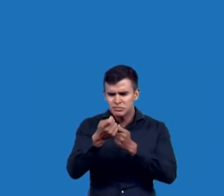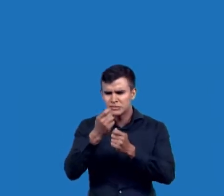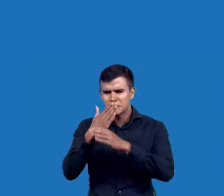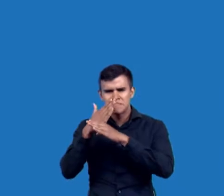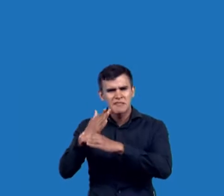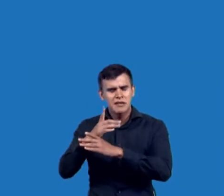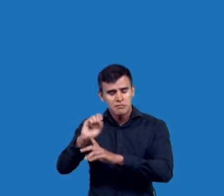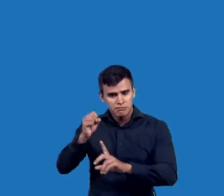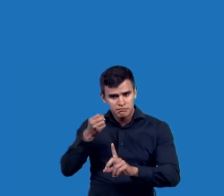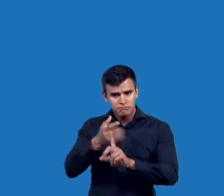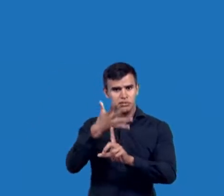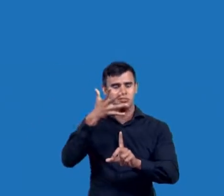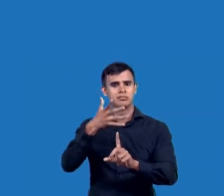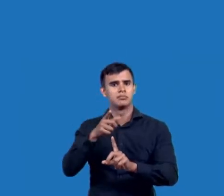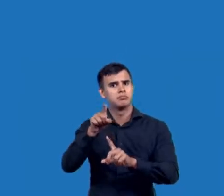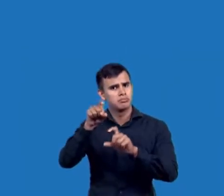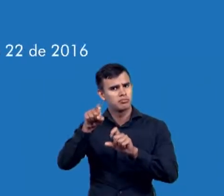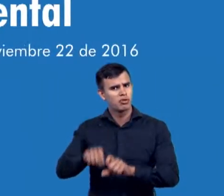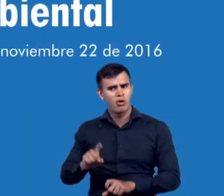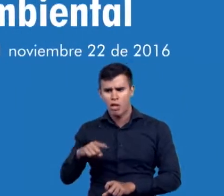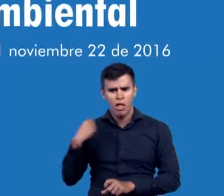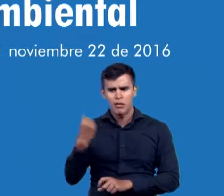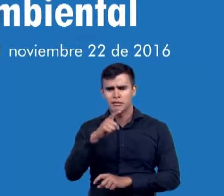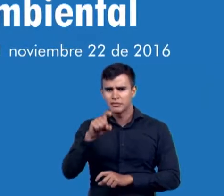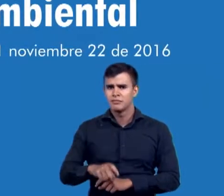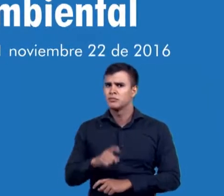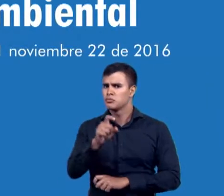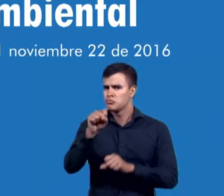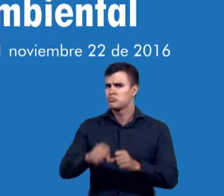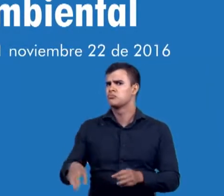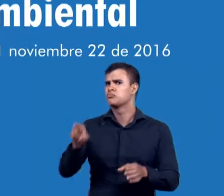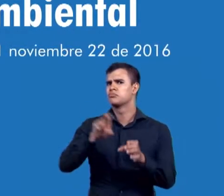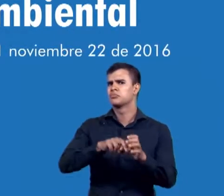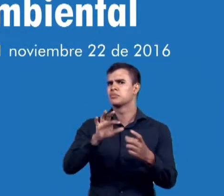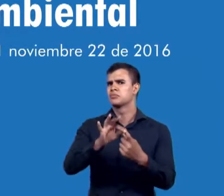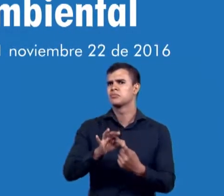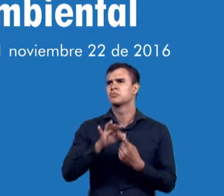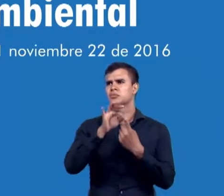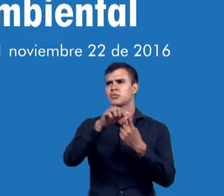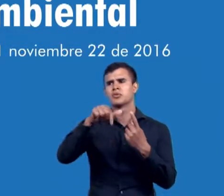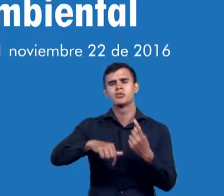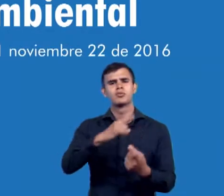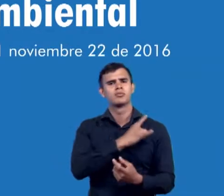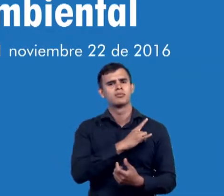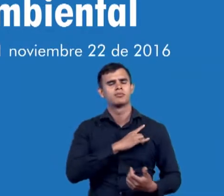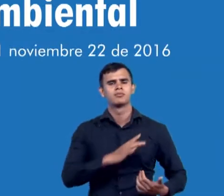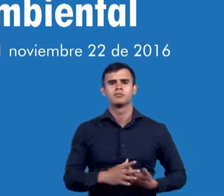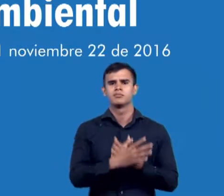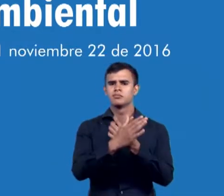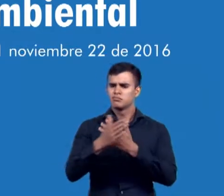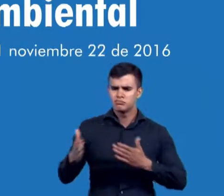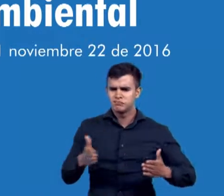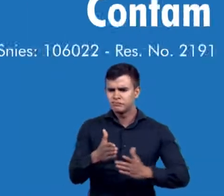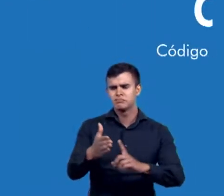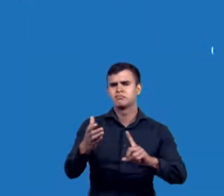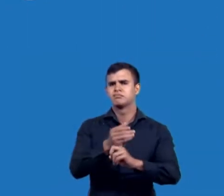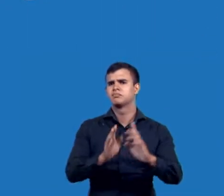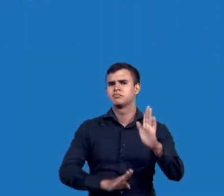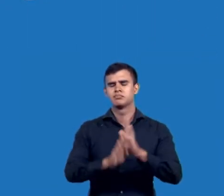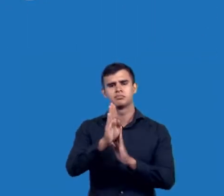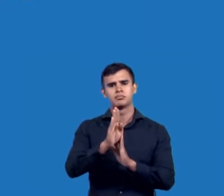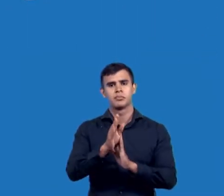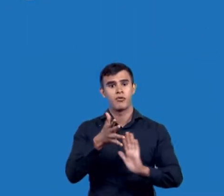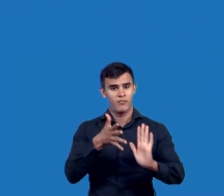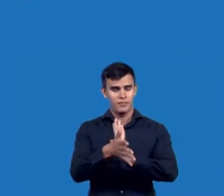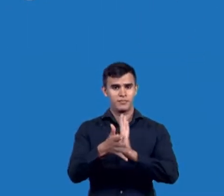Controlar y prevenir el impacto ambiental es tarea de todos. Inscríbete en la nueva especialización en control de la contaminación ambiental de la Universidad Santiago de Cali. La ruta